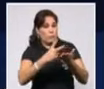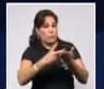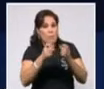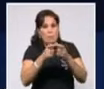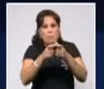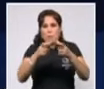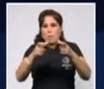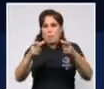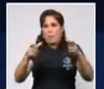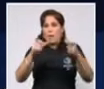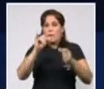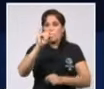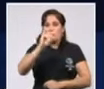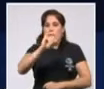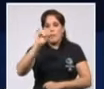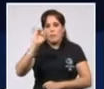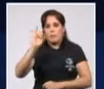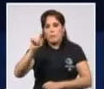a un